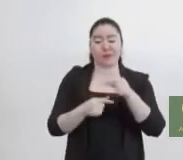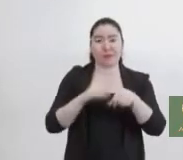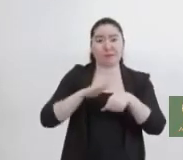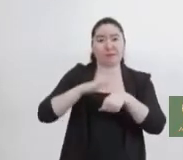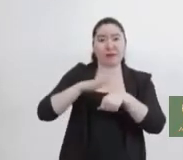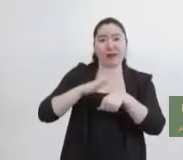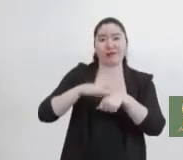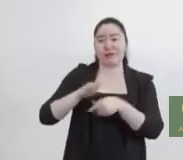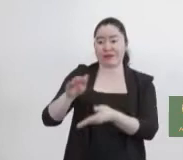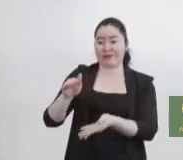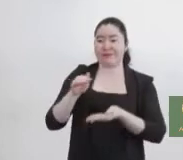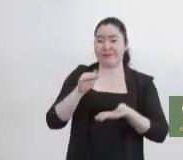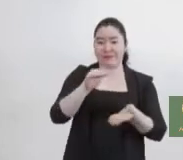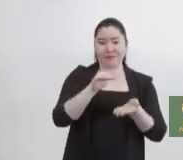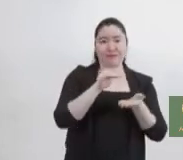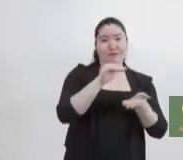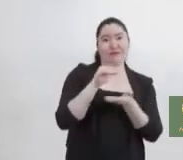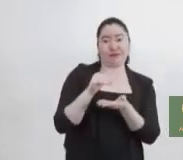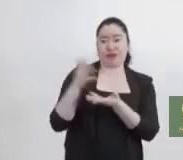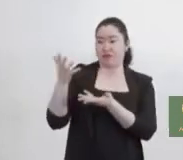vacuna. Entonces,